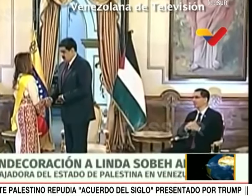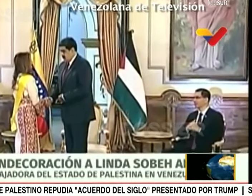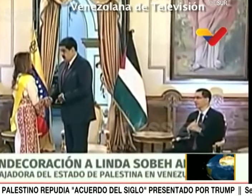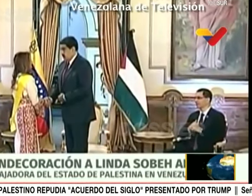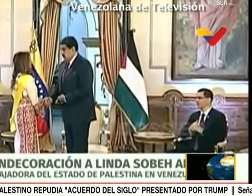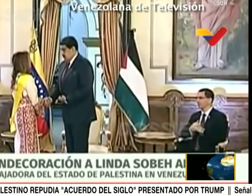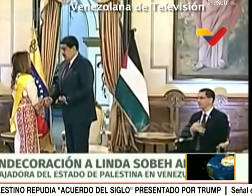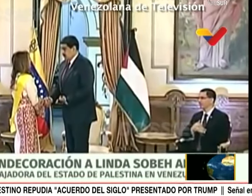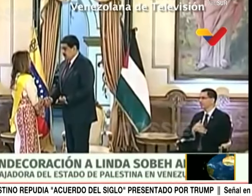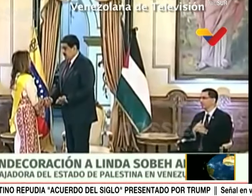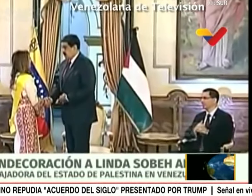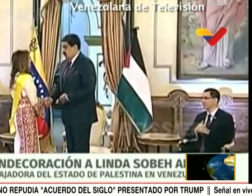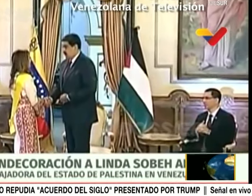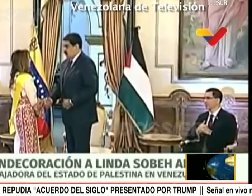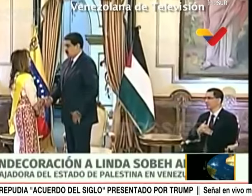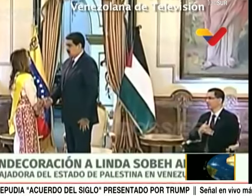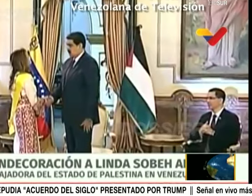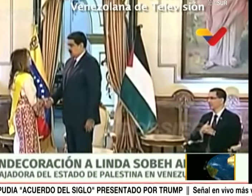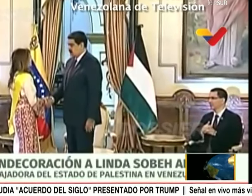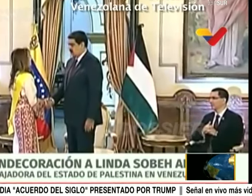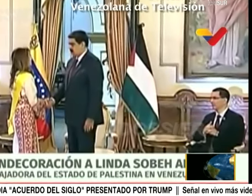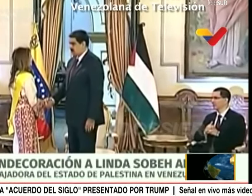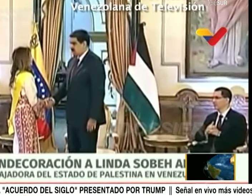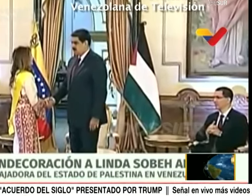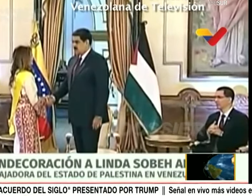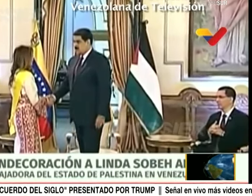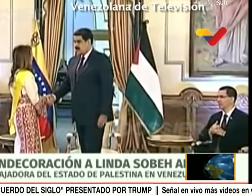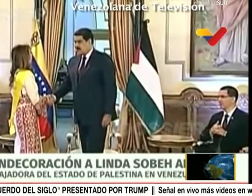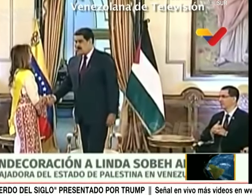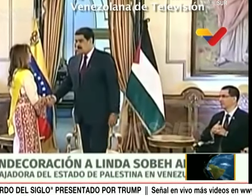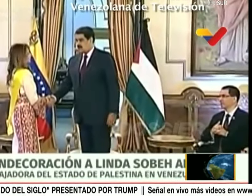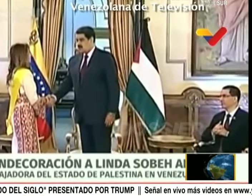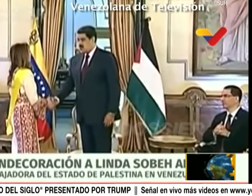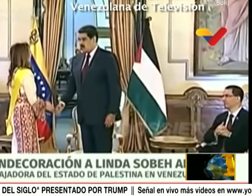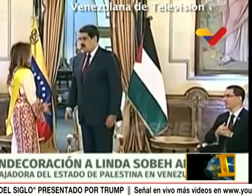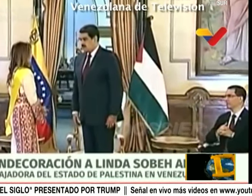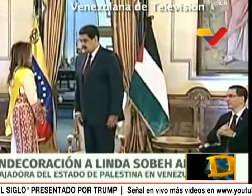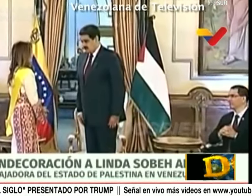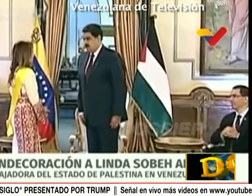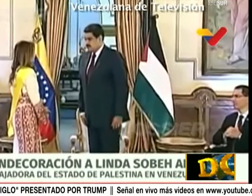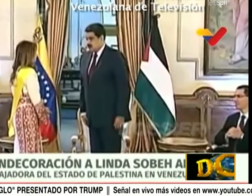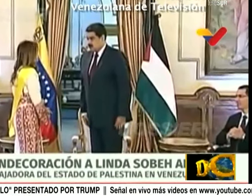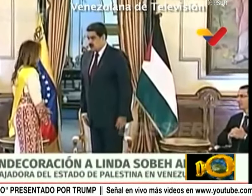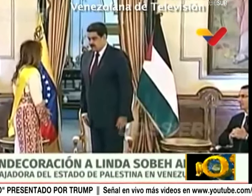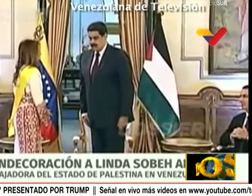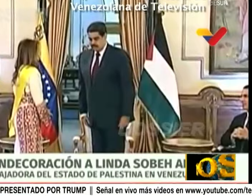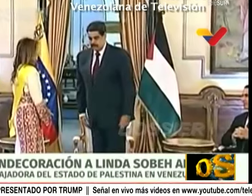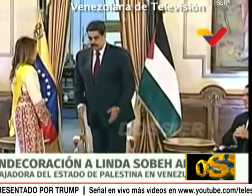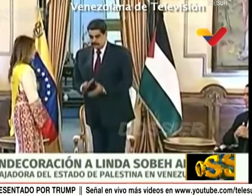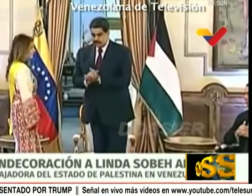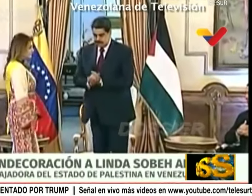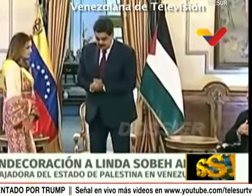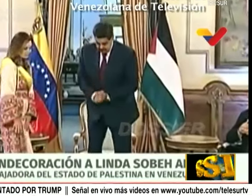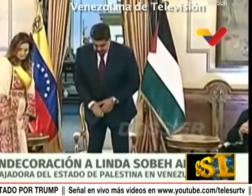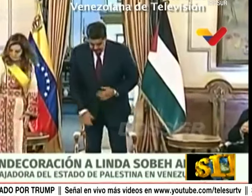Escuchamos palabras de Linda Sobek Alit, embajadora del Estado de Palestina ante la República Bolivariana de Venezuela, y quien ha reconocido por todo